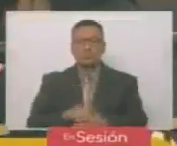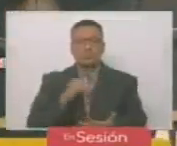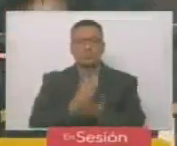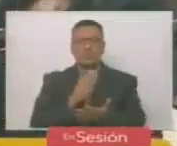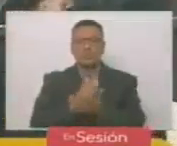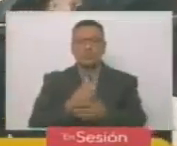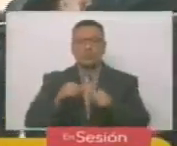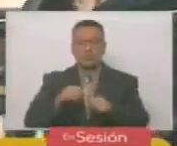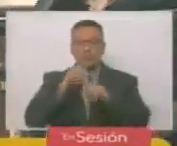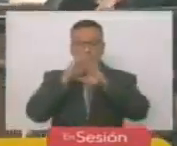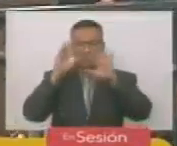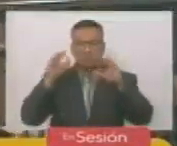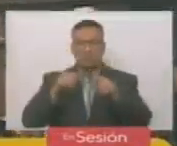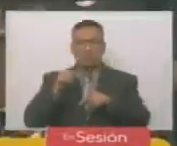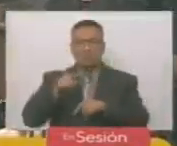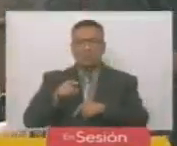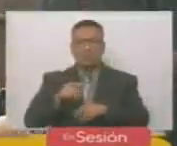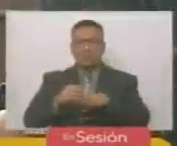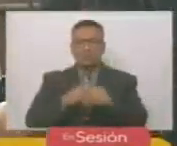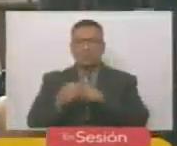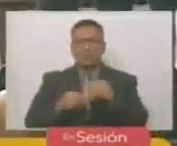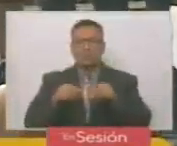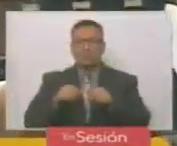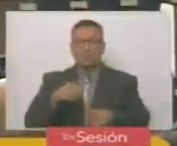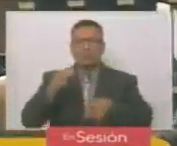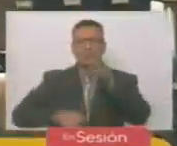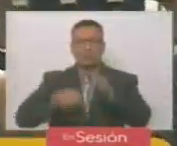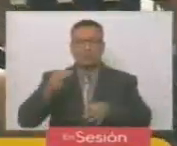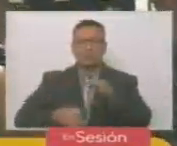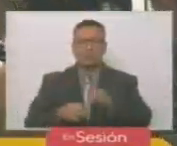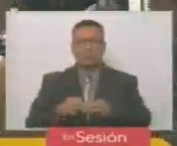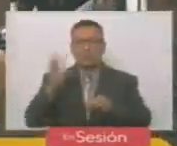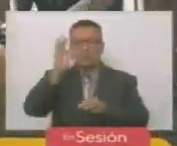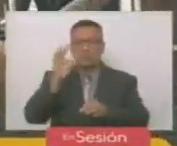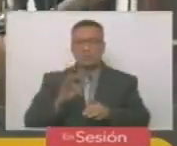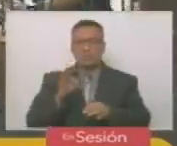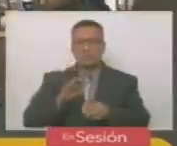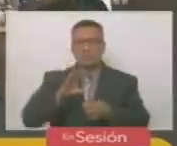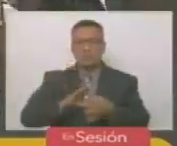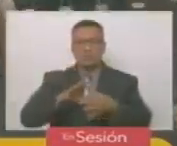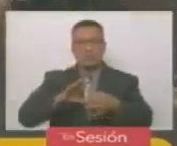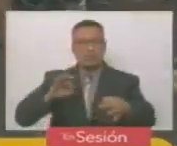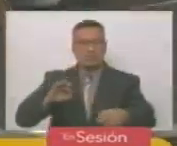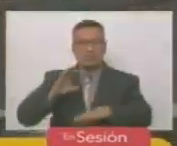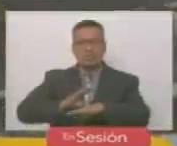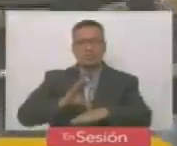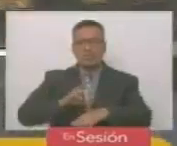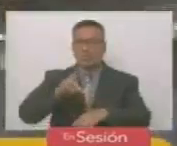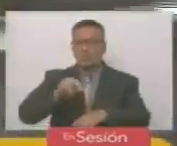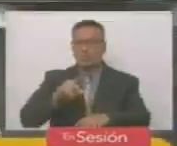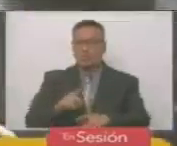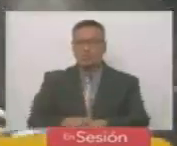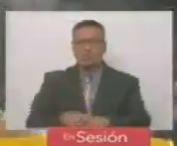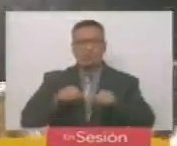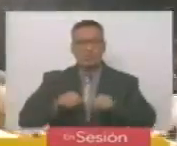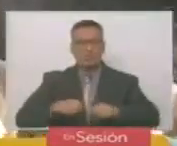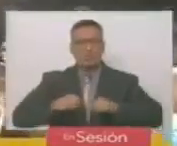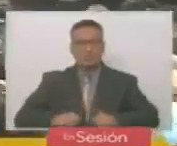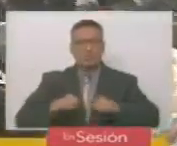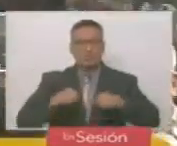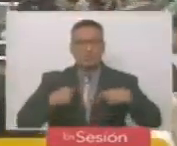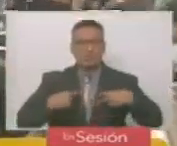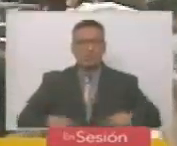quede clara, que es establecer un estado de justicia federal y descentralizado para consolidar los valores de la